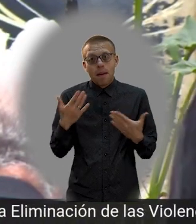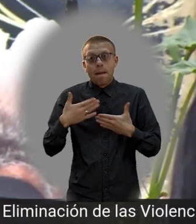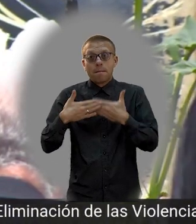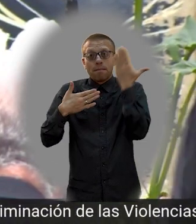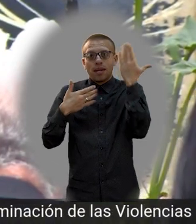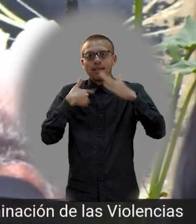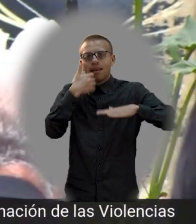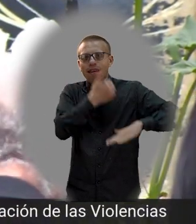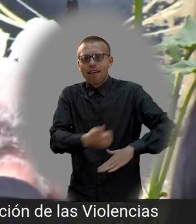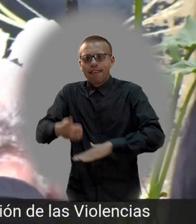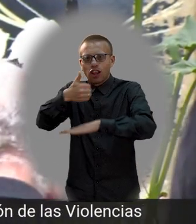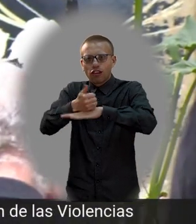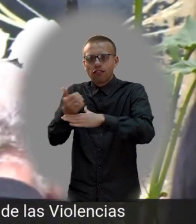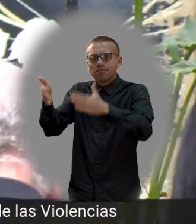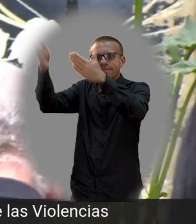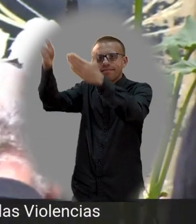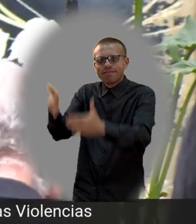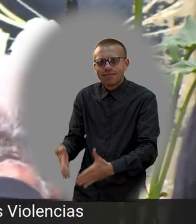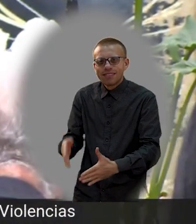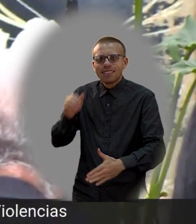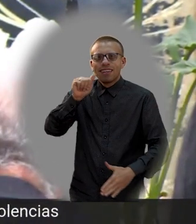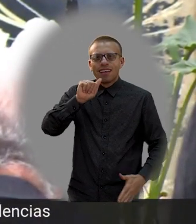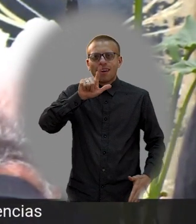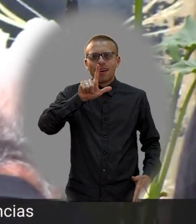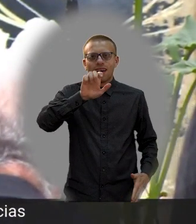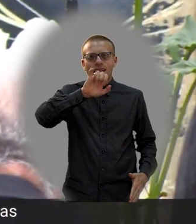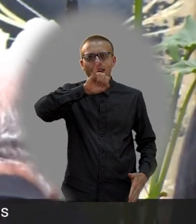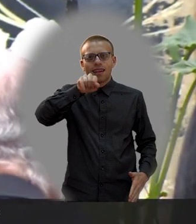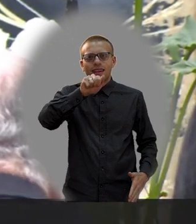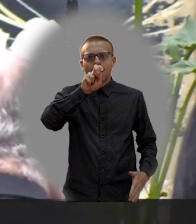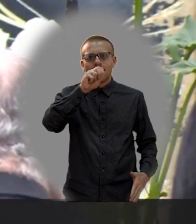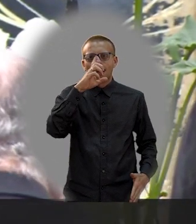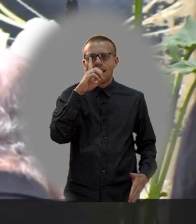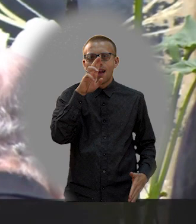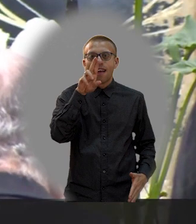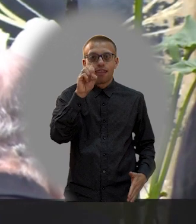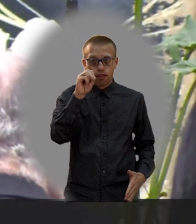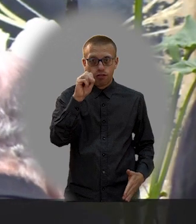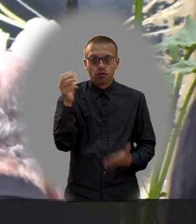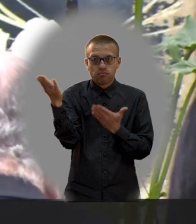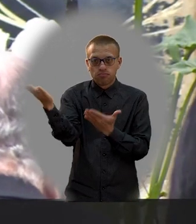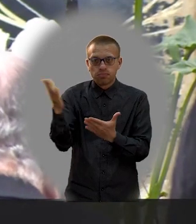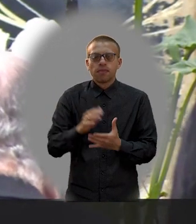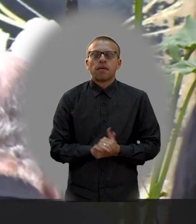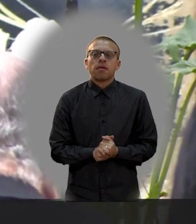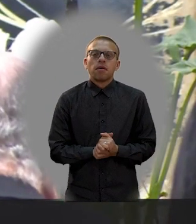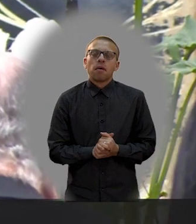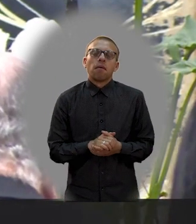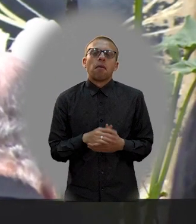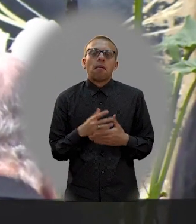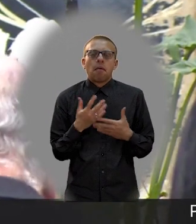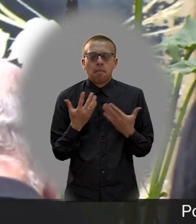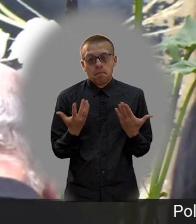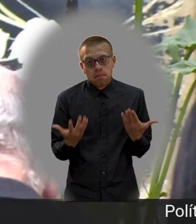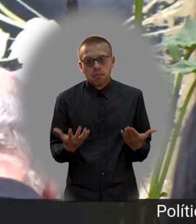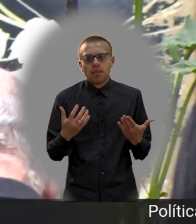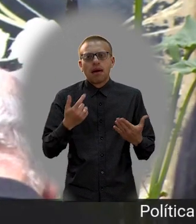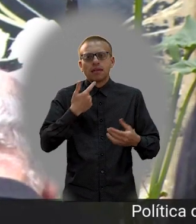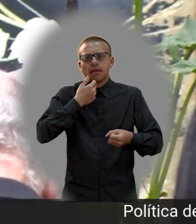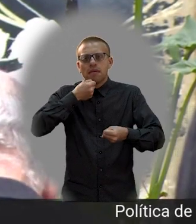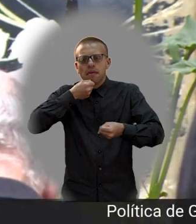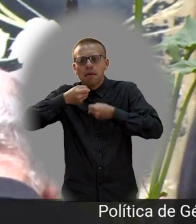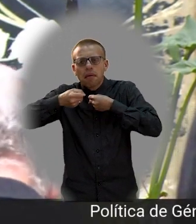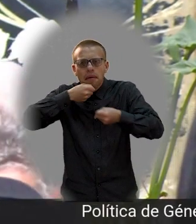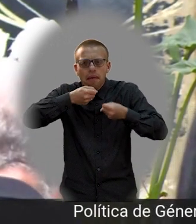nuestra universidad, el doctor Alejandro Álvarez Gallego. Segundo, el panel que estará moderado por la profesora Sonia